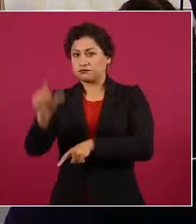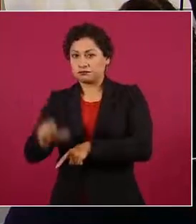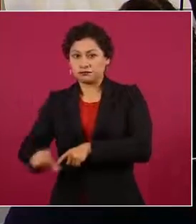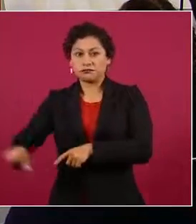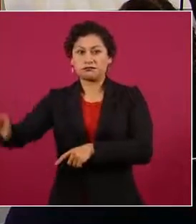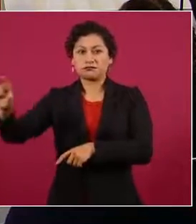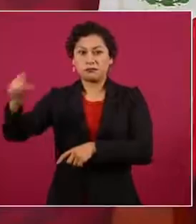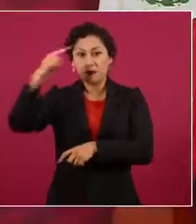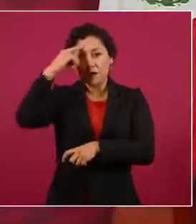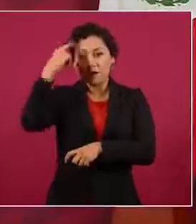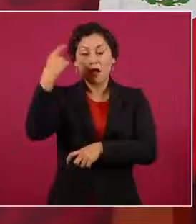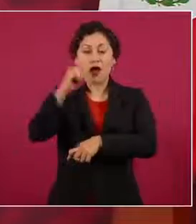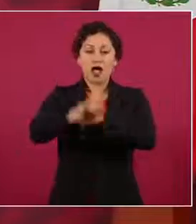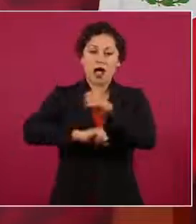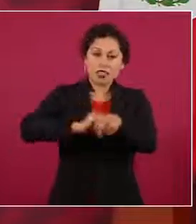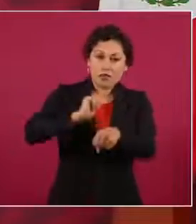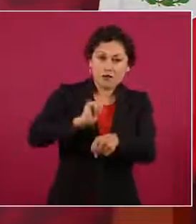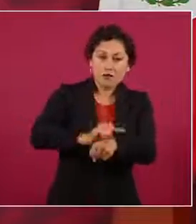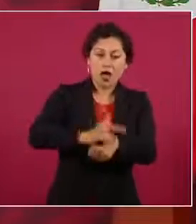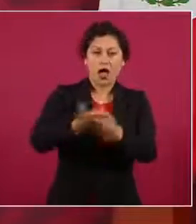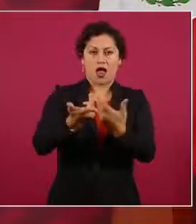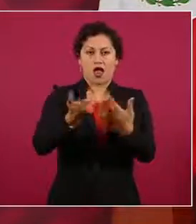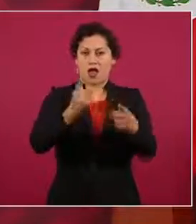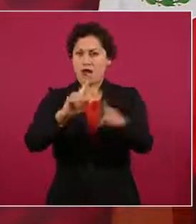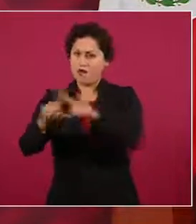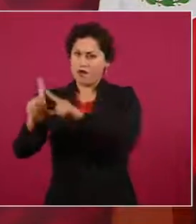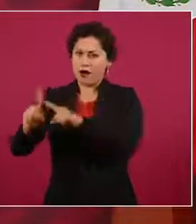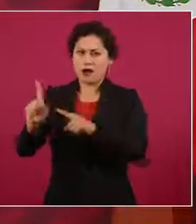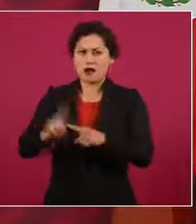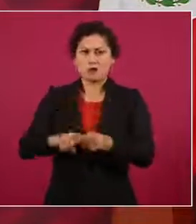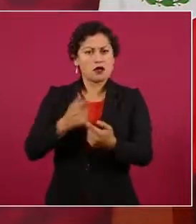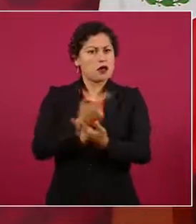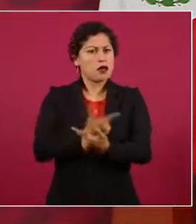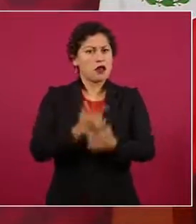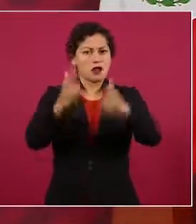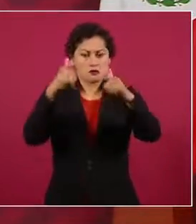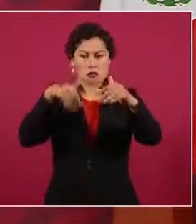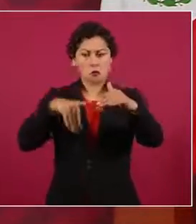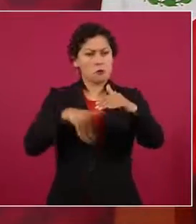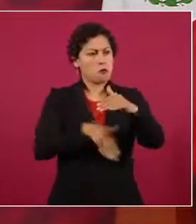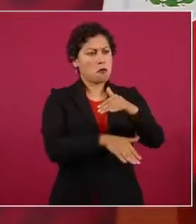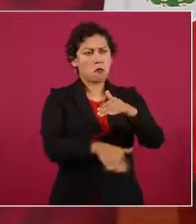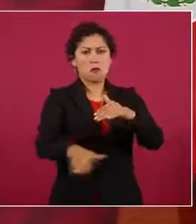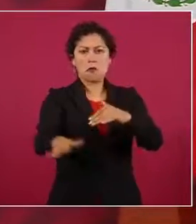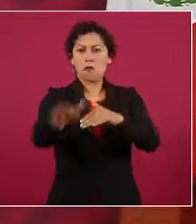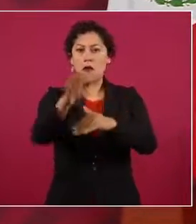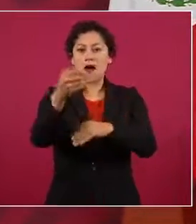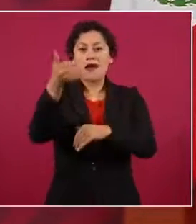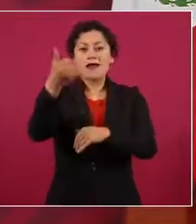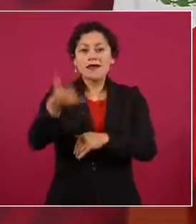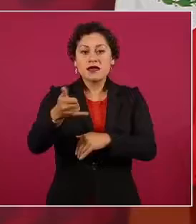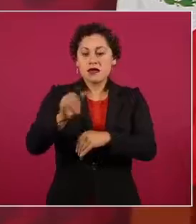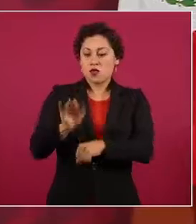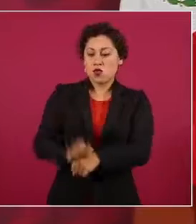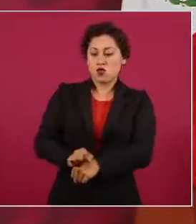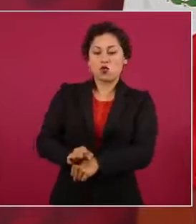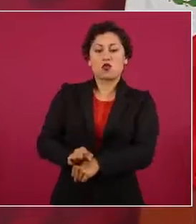la fauna y para proteger cenotes y ríos submarinos.